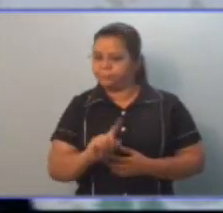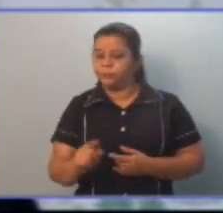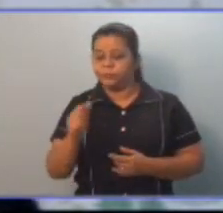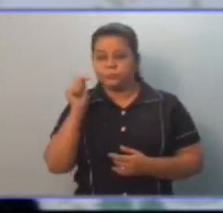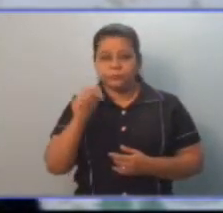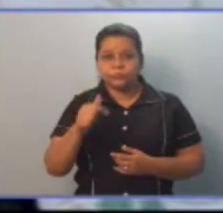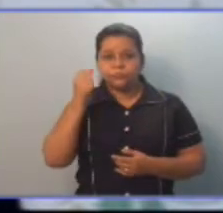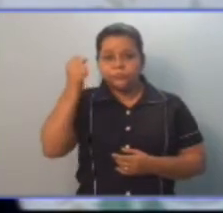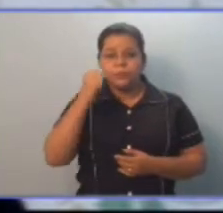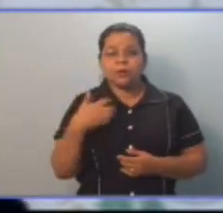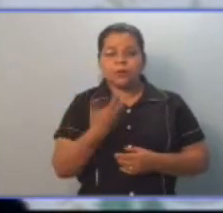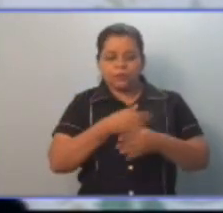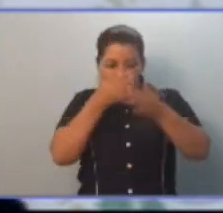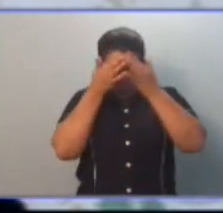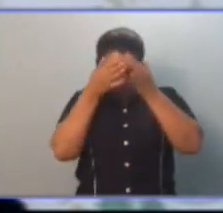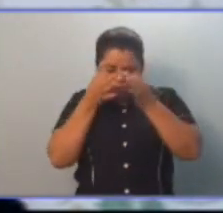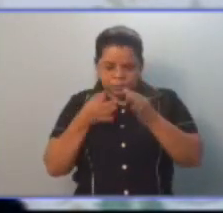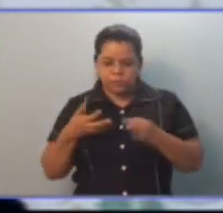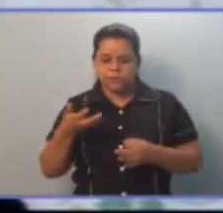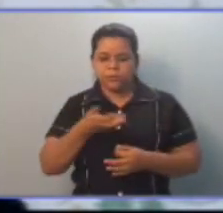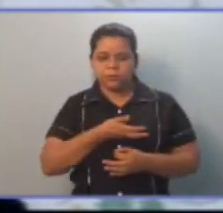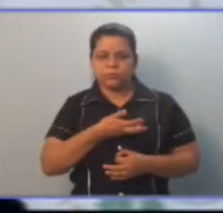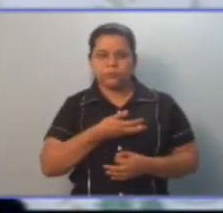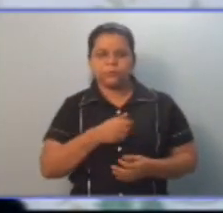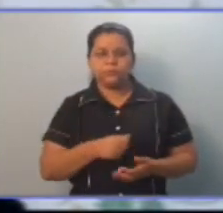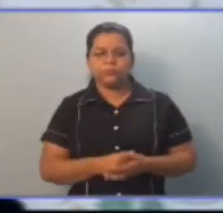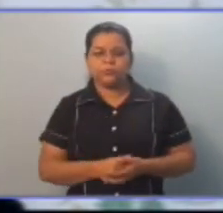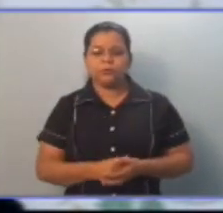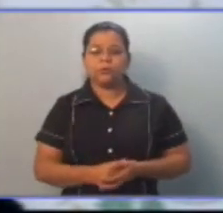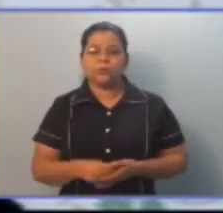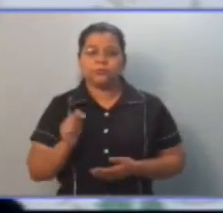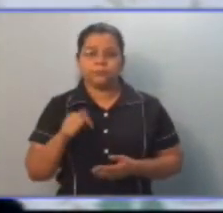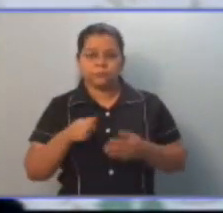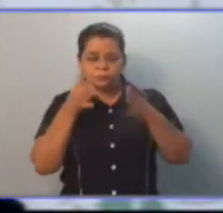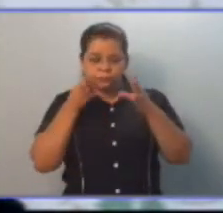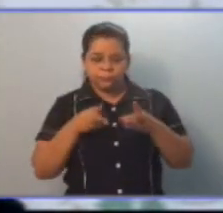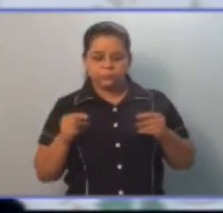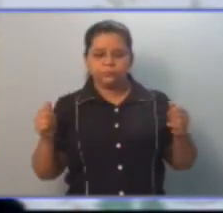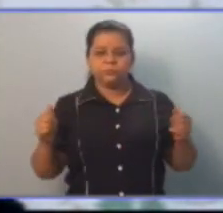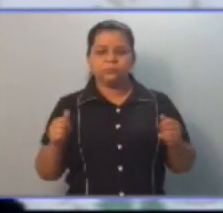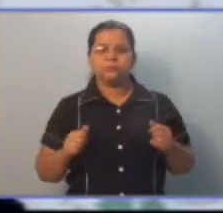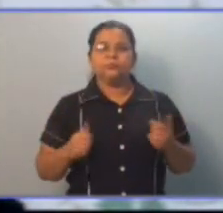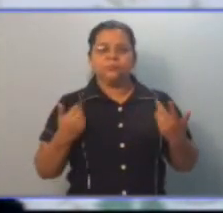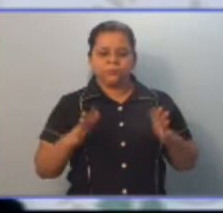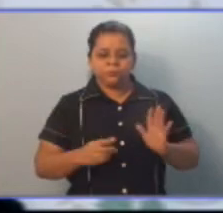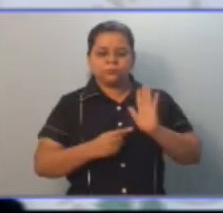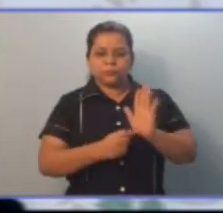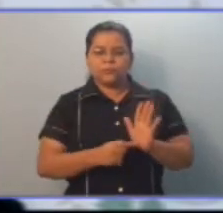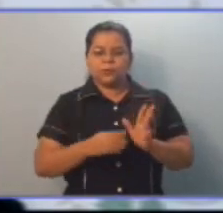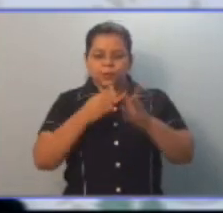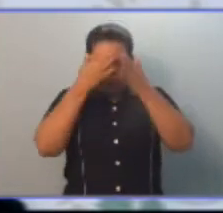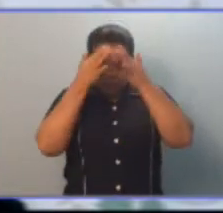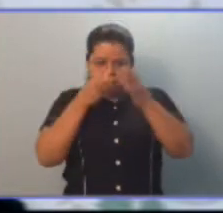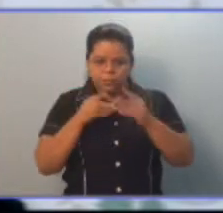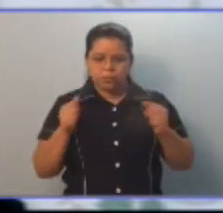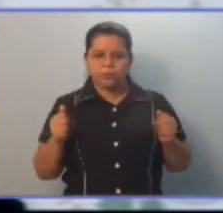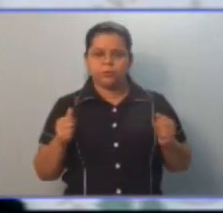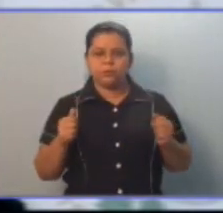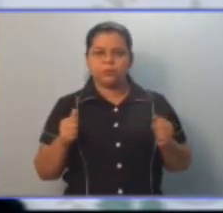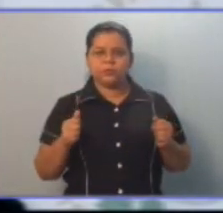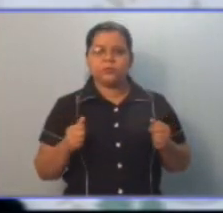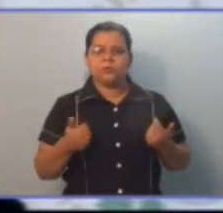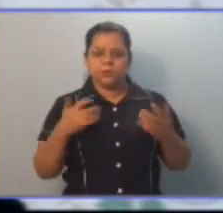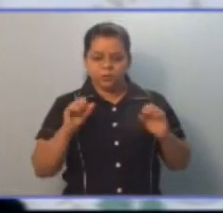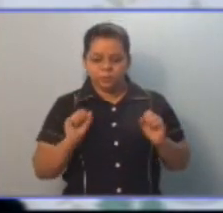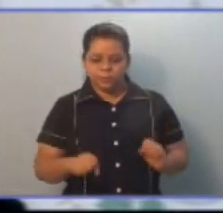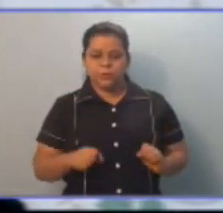importancia de las decisiones que se toman, porque con esa resolución queda reflejado que las resoluciones que se pueden